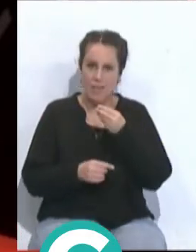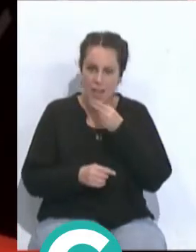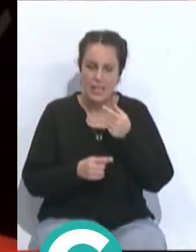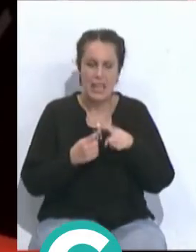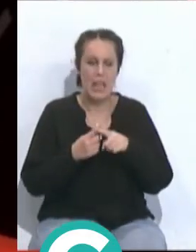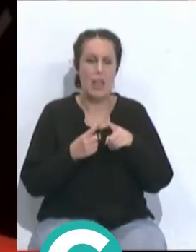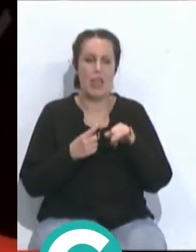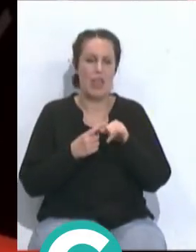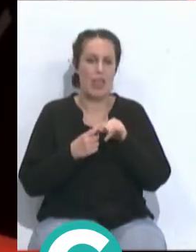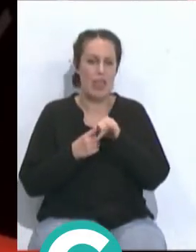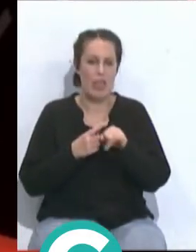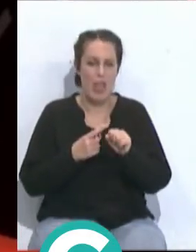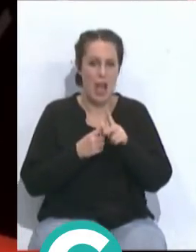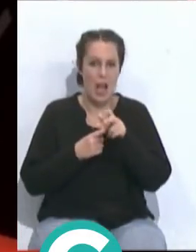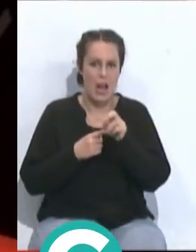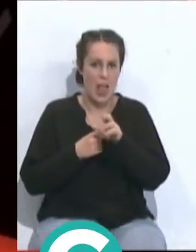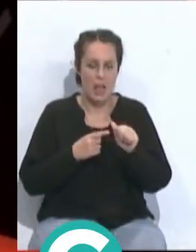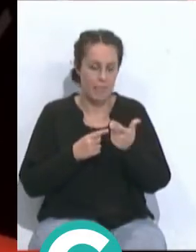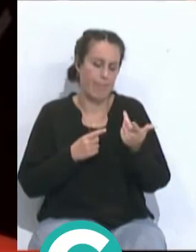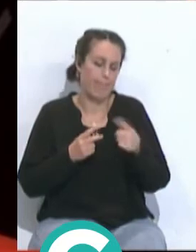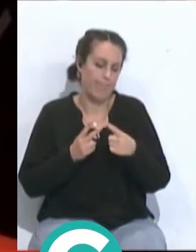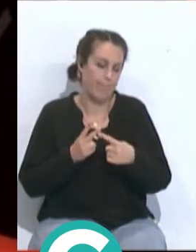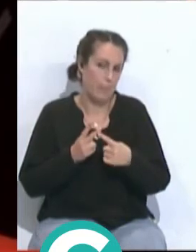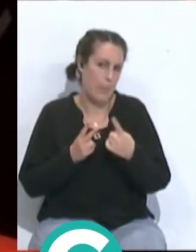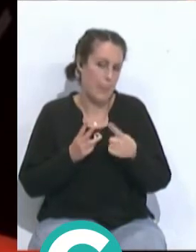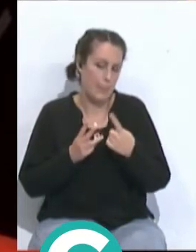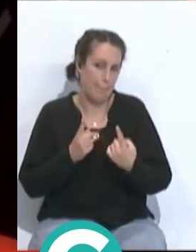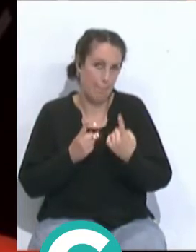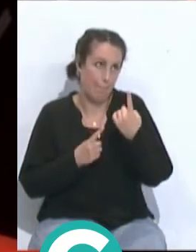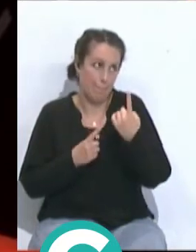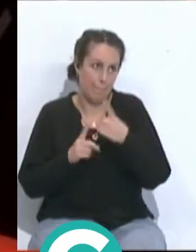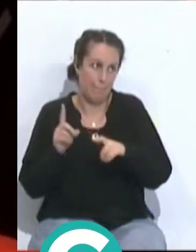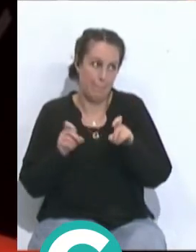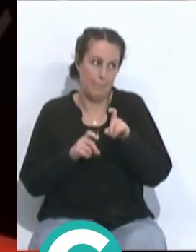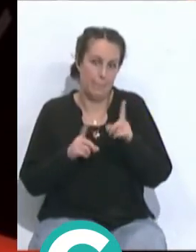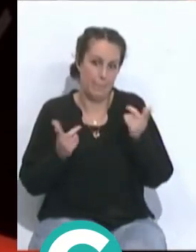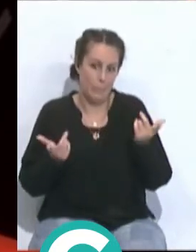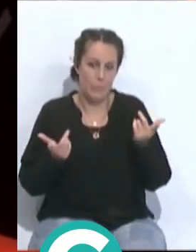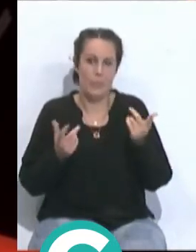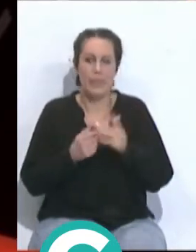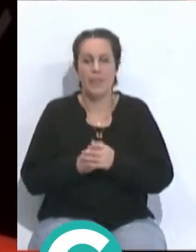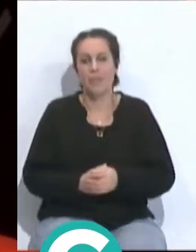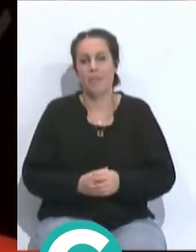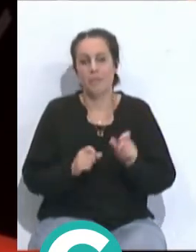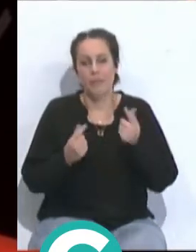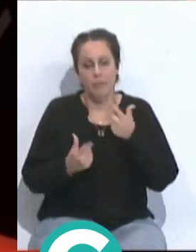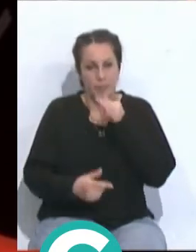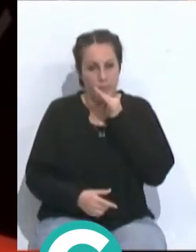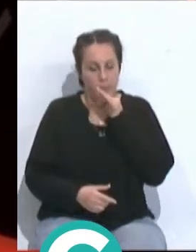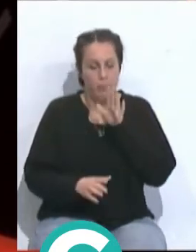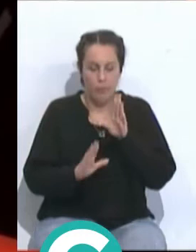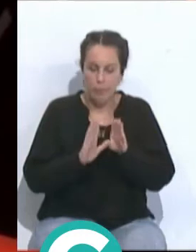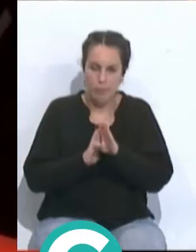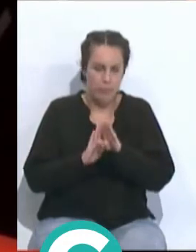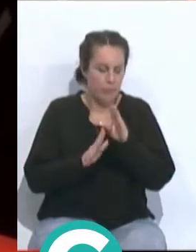en Zahara de los Atunes también. Bueno. Y bueno, algunas que todavía están ahí sin pendiente sin confirmar, de cerrar la agenda, pero bueno, ¿no? que